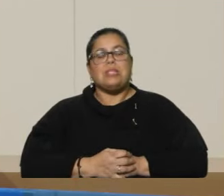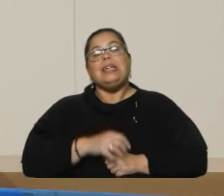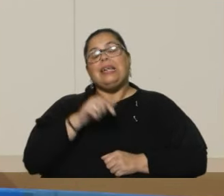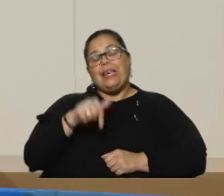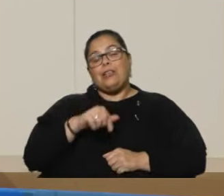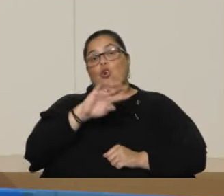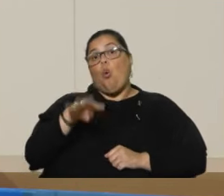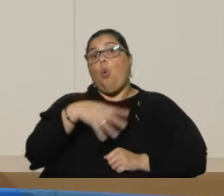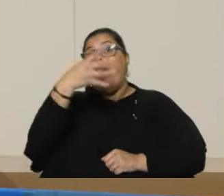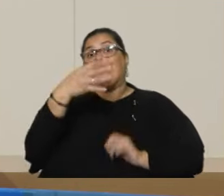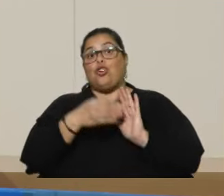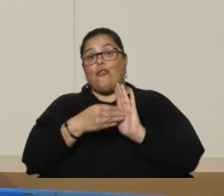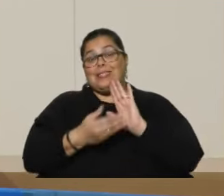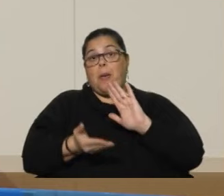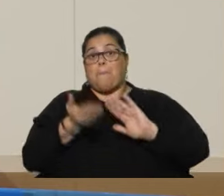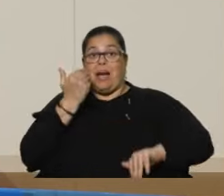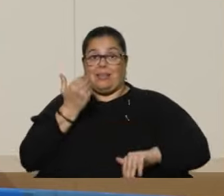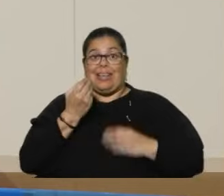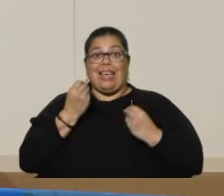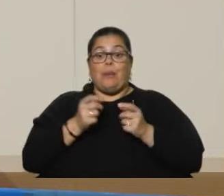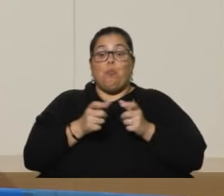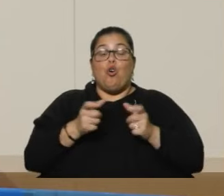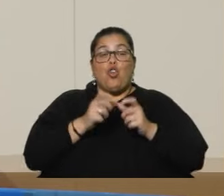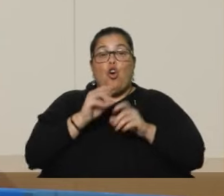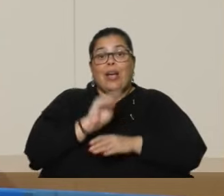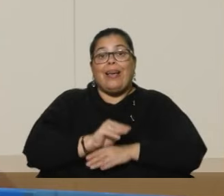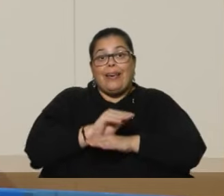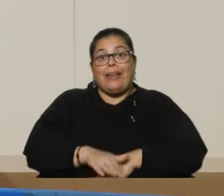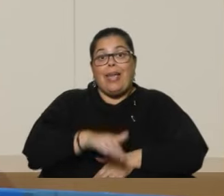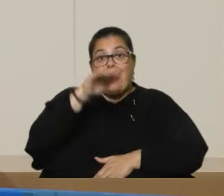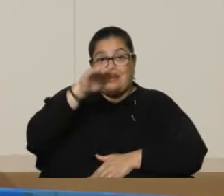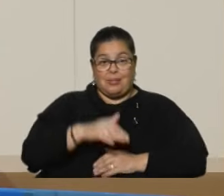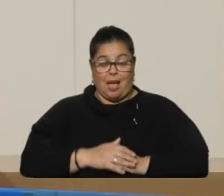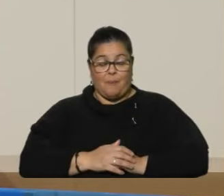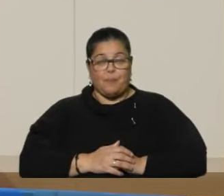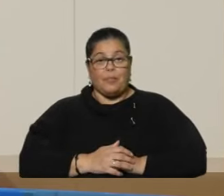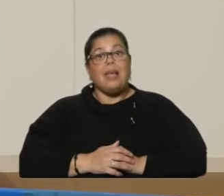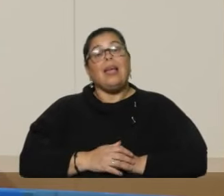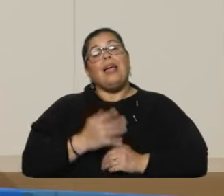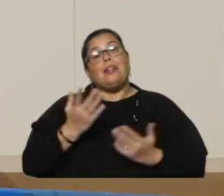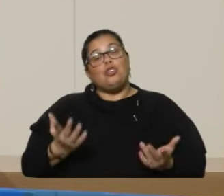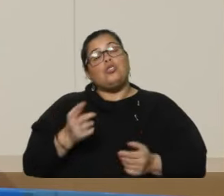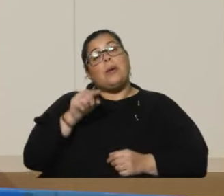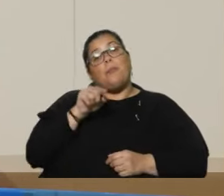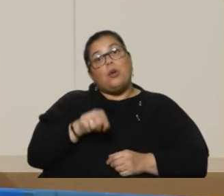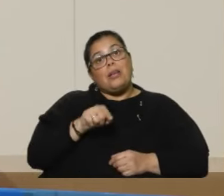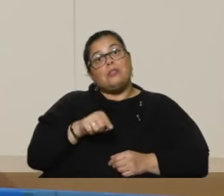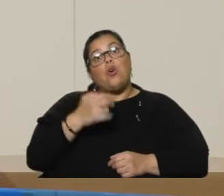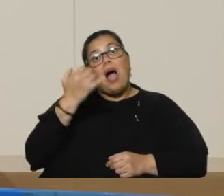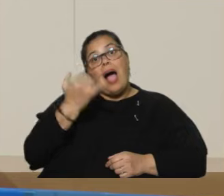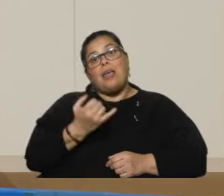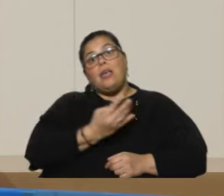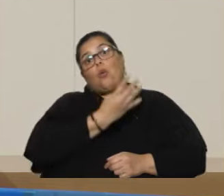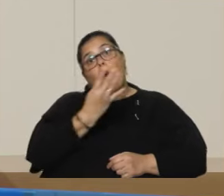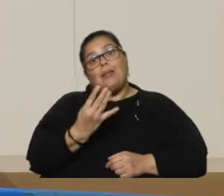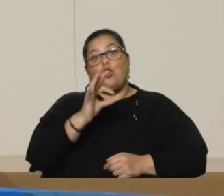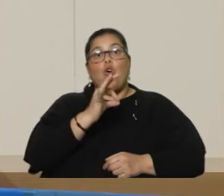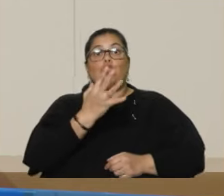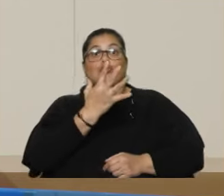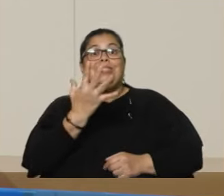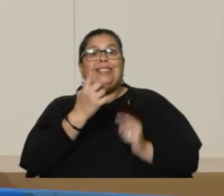claramente es una, la primera prioridad presupuestal y política número uno. Y bueno, en ese sentido decimos, bueno, hay 4 o 5 cosas que hay que, claro,